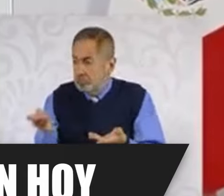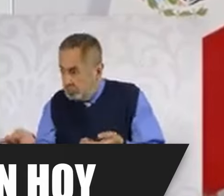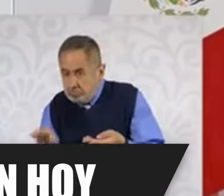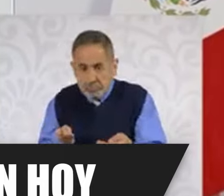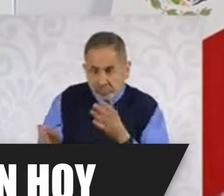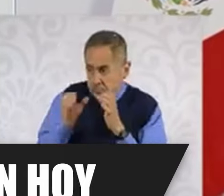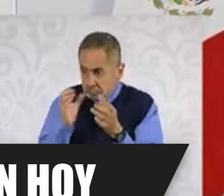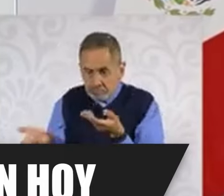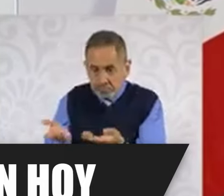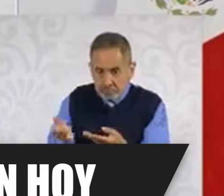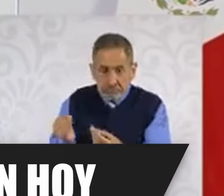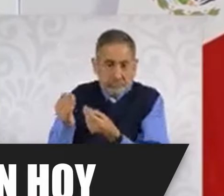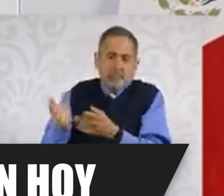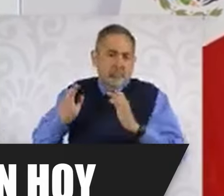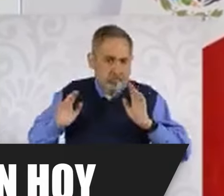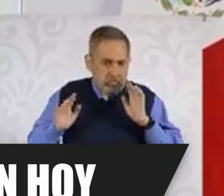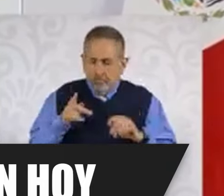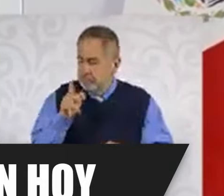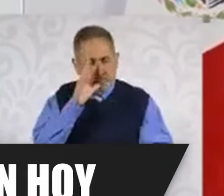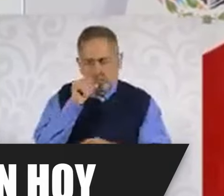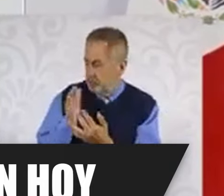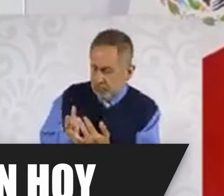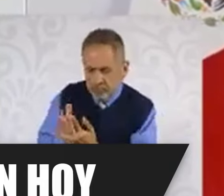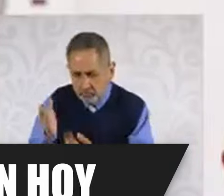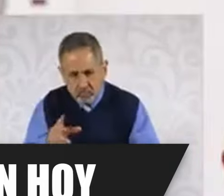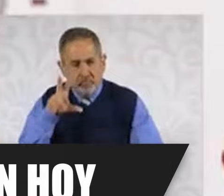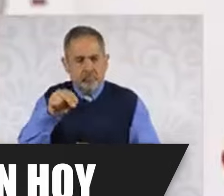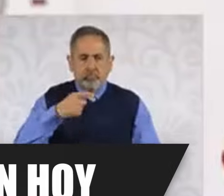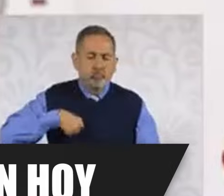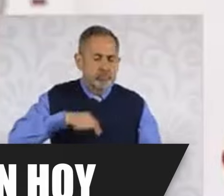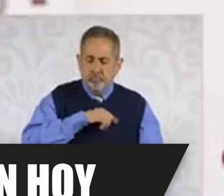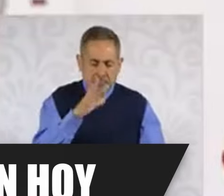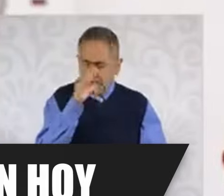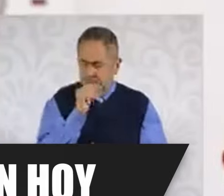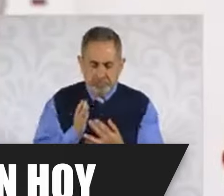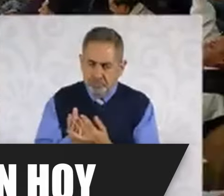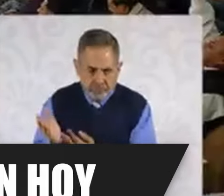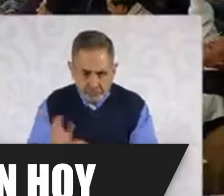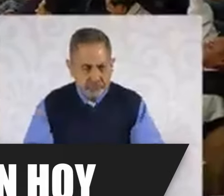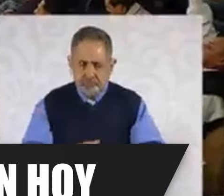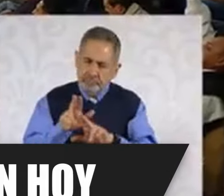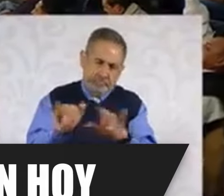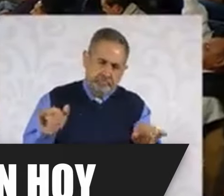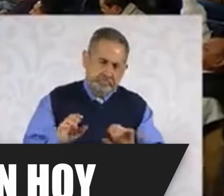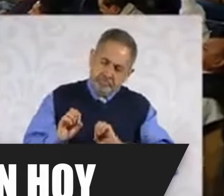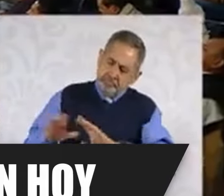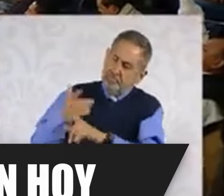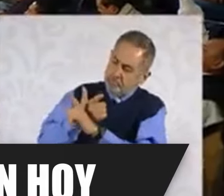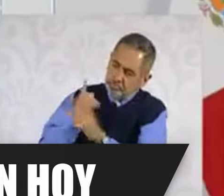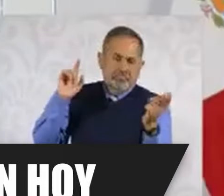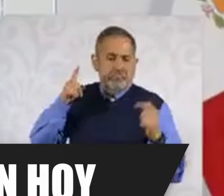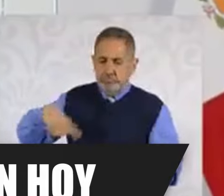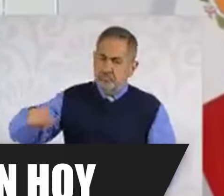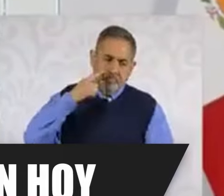facilitar algún tema en particular, pero sin intervención. Nosotros no intervenimos. Libertad a